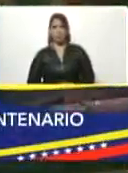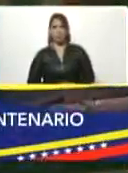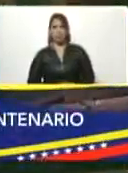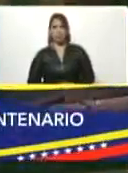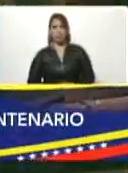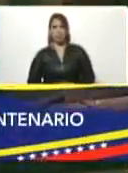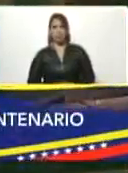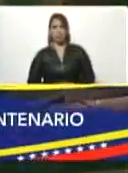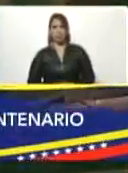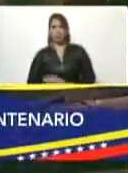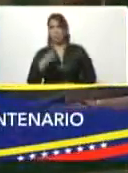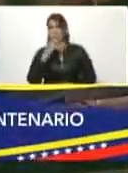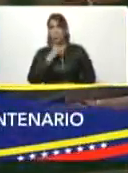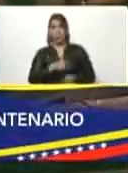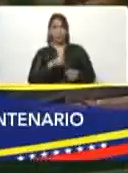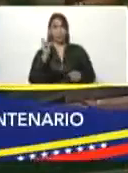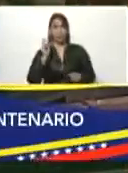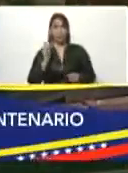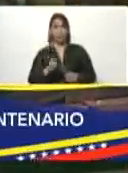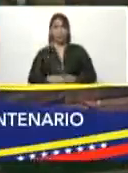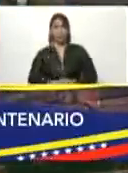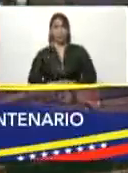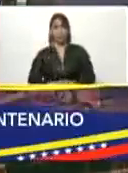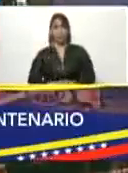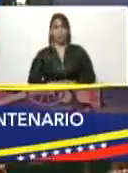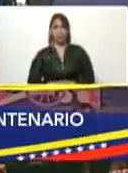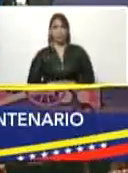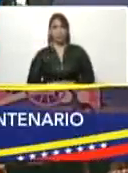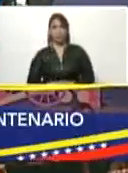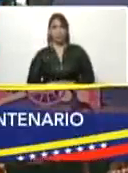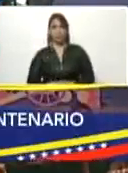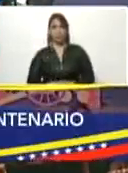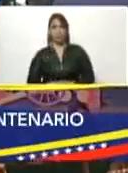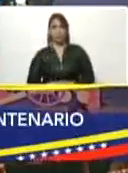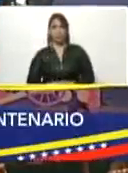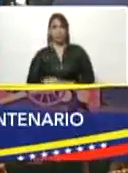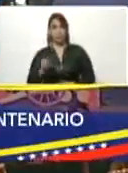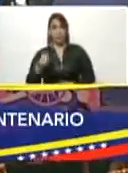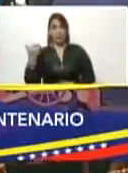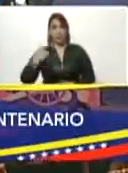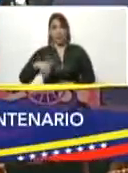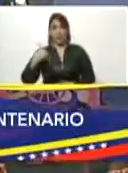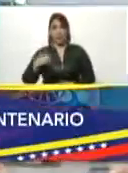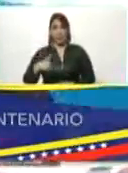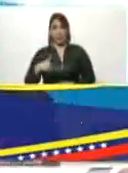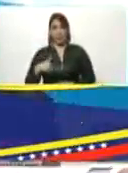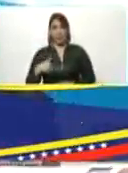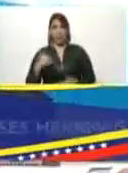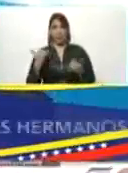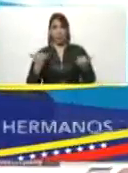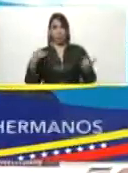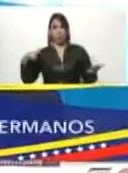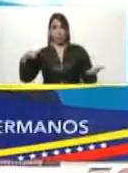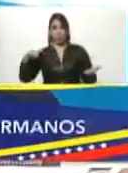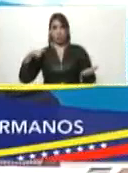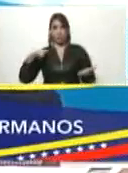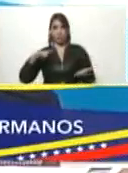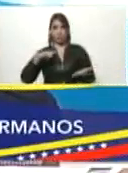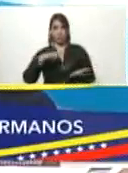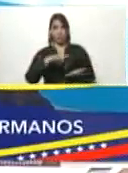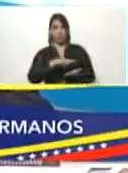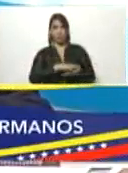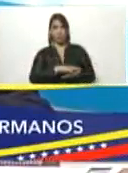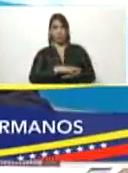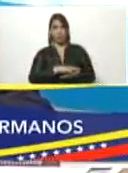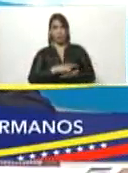Como no hubo exclusión en Buenos Aires. Acaba de aterrizar, llegó